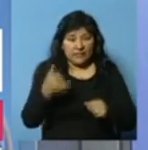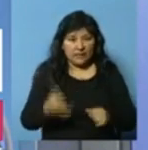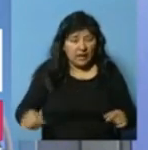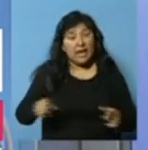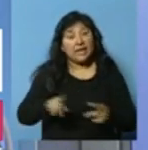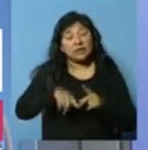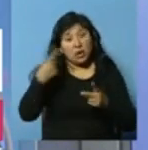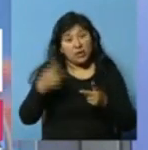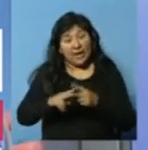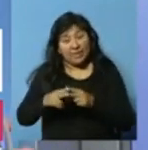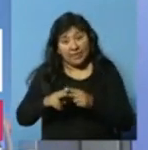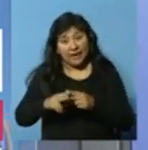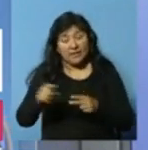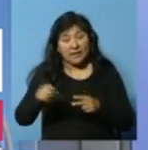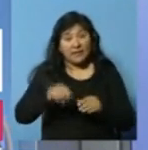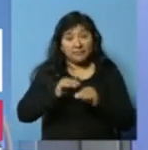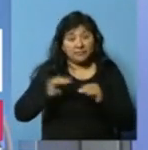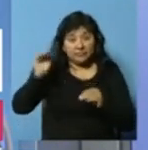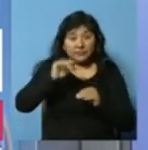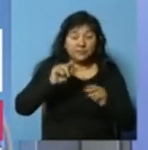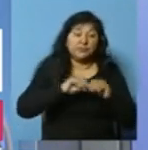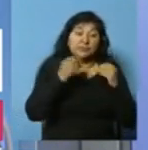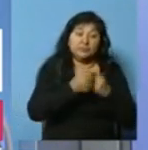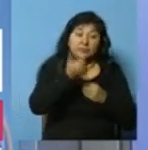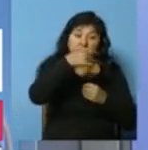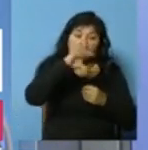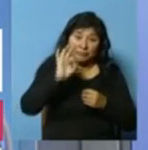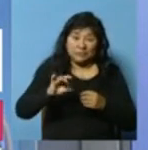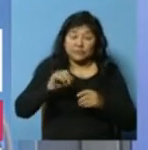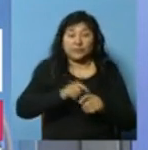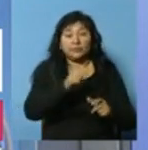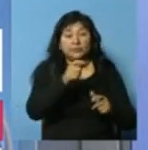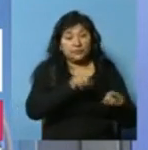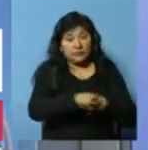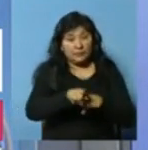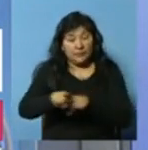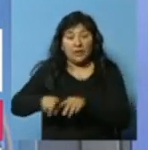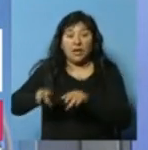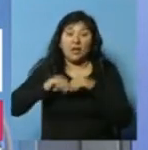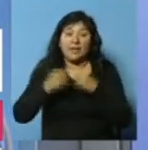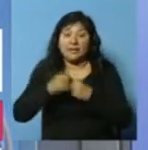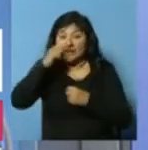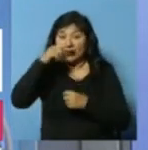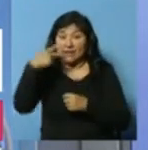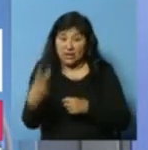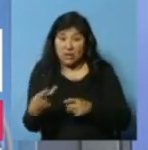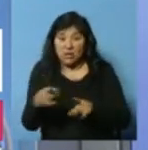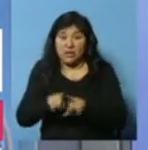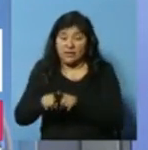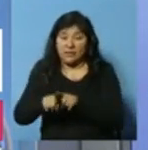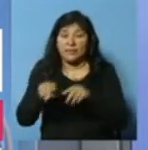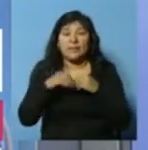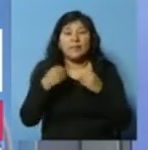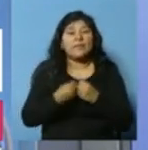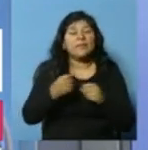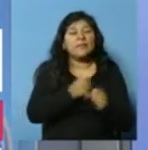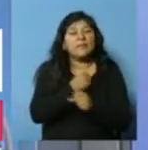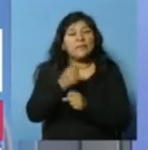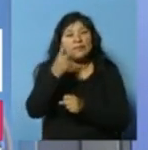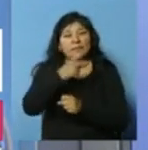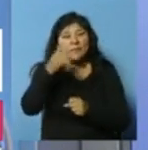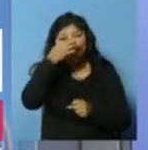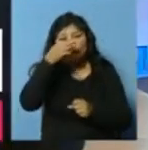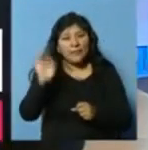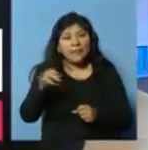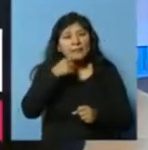teníamos 60 ofertas vamos a tener 72 para 2020 o sea que lejos de cierre que